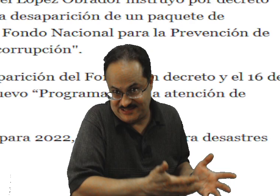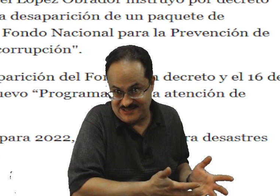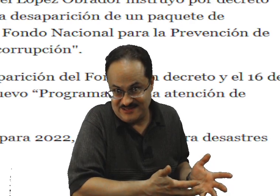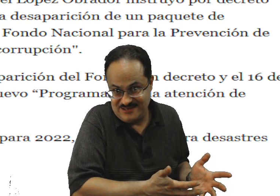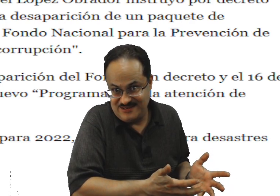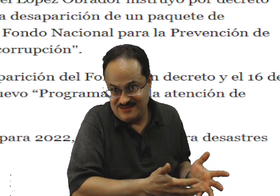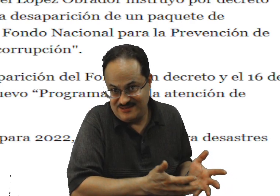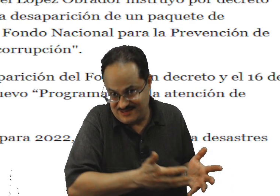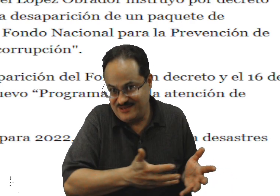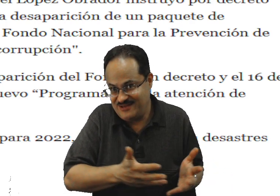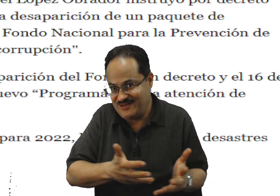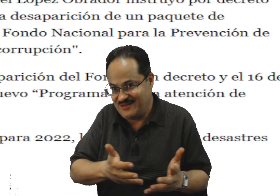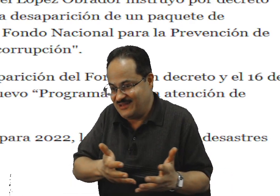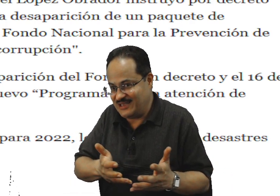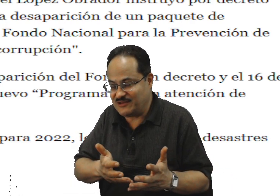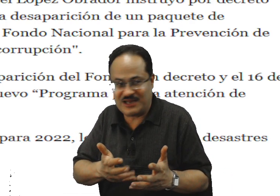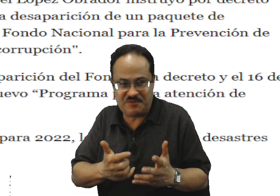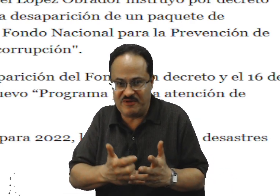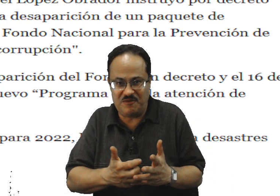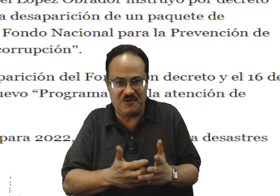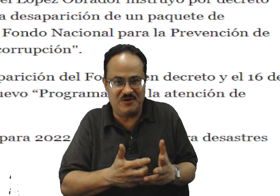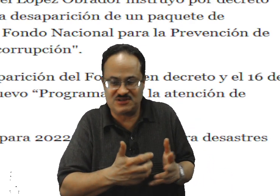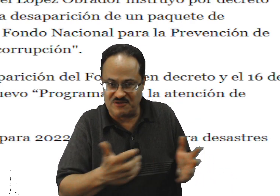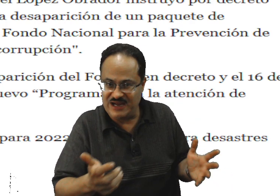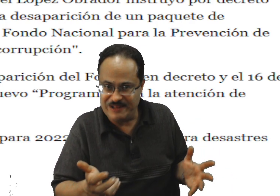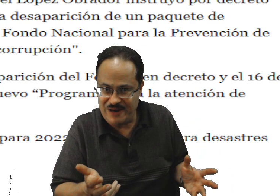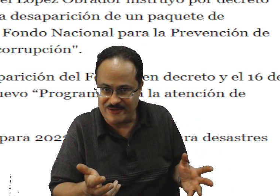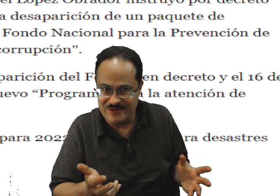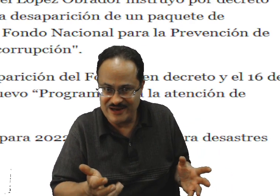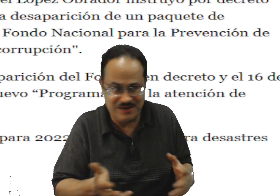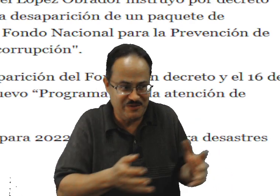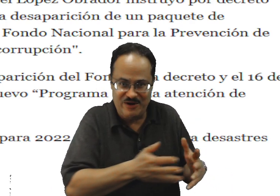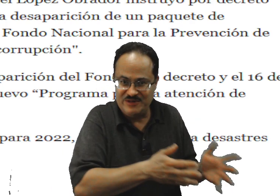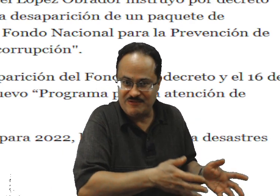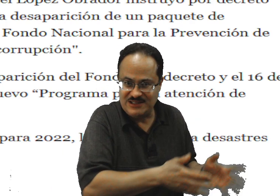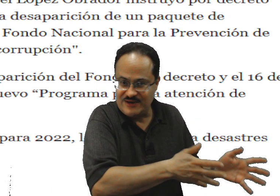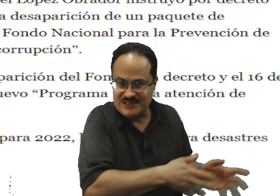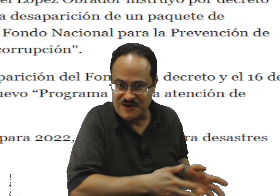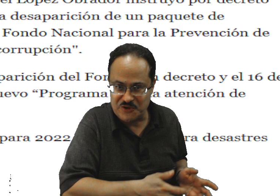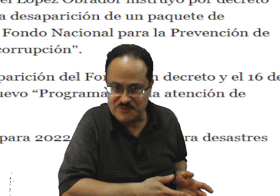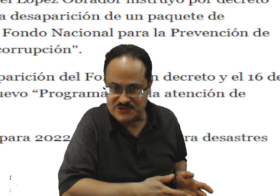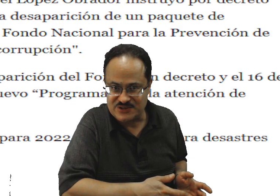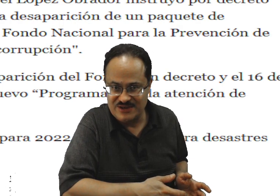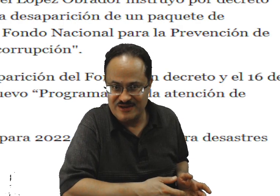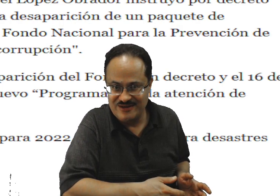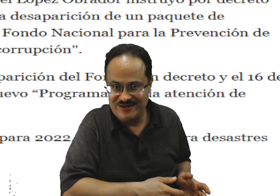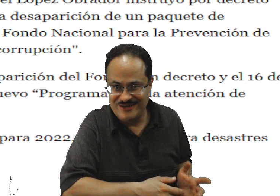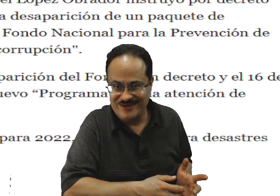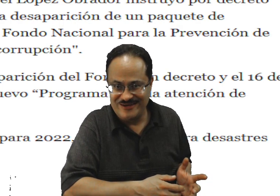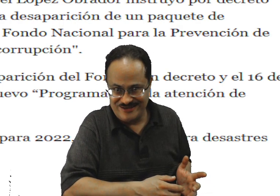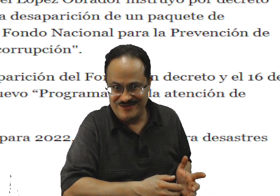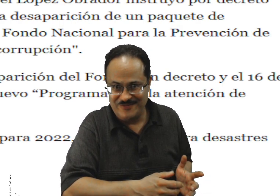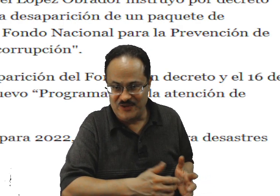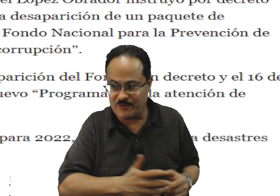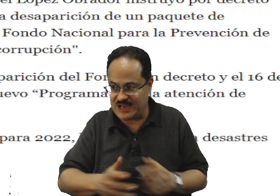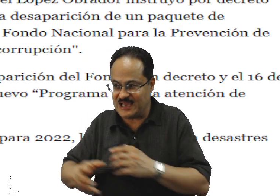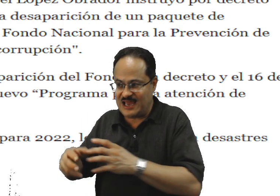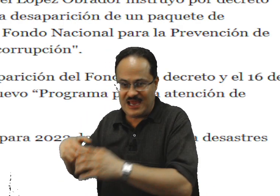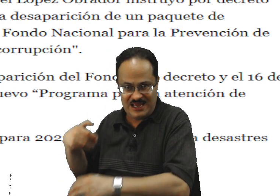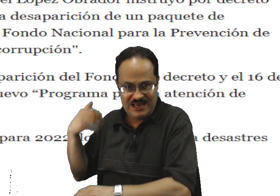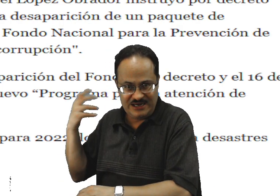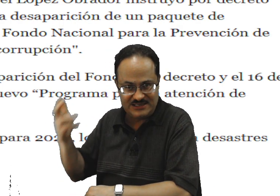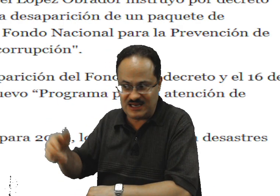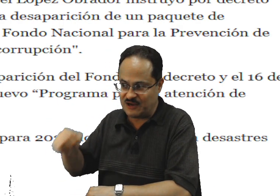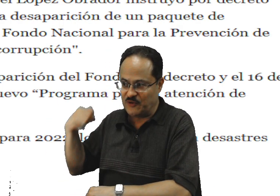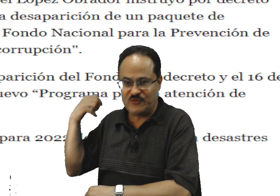cuats Sí y eso de que primero el pueblo es tomada de pelo aquí primero mis cuats aunque sean corruptos y porque hay